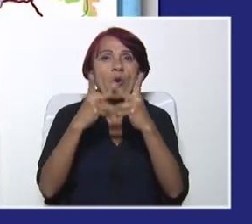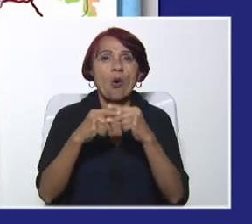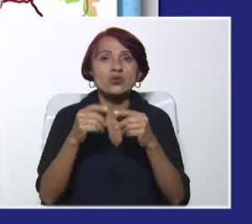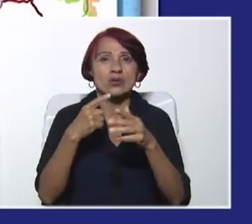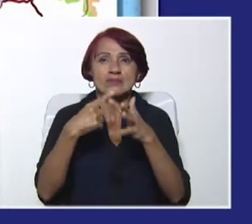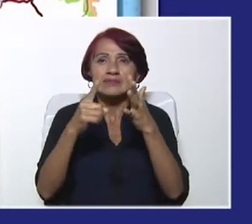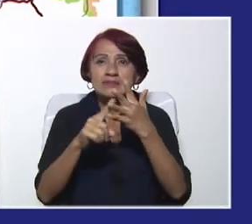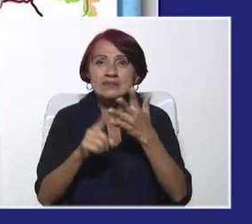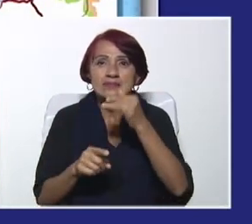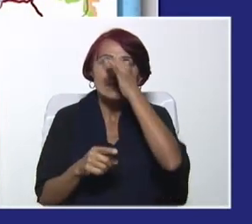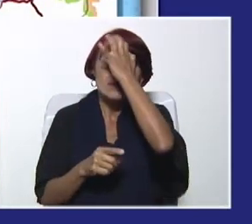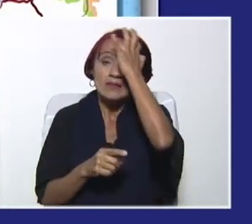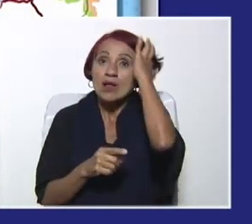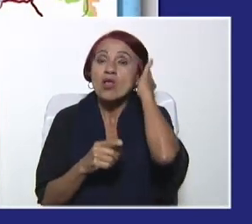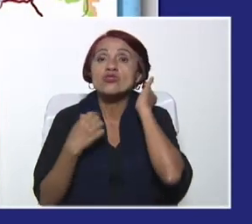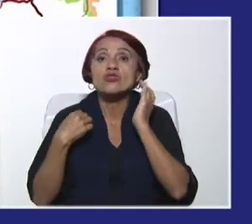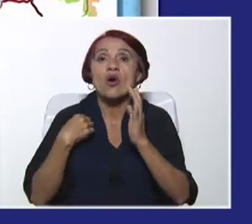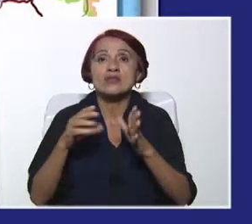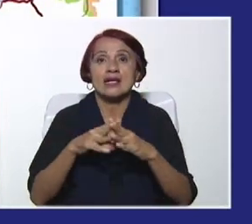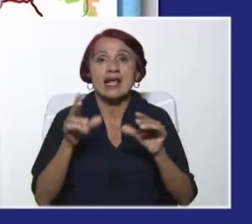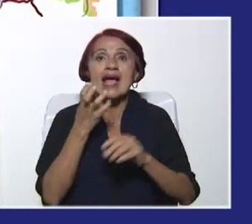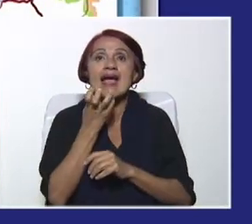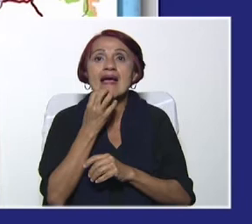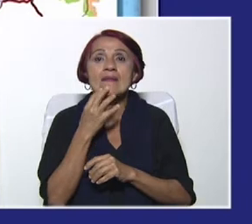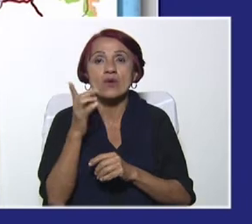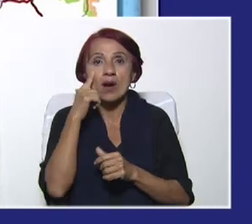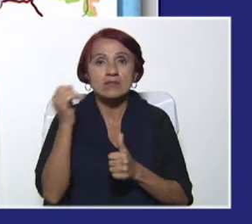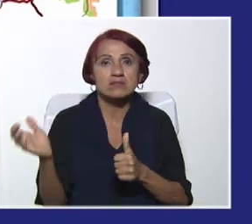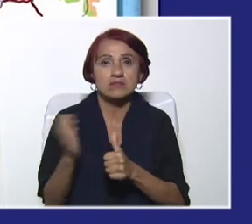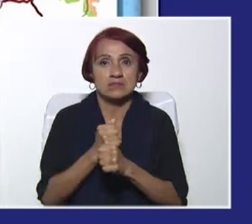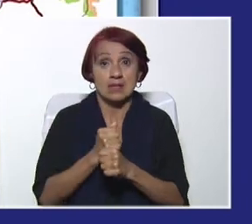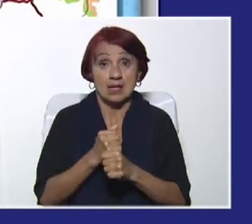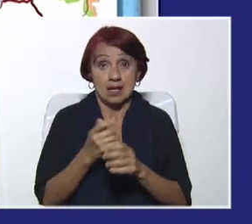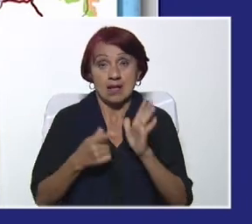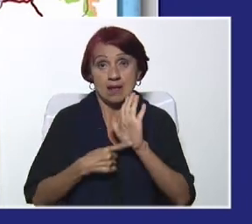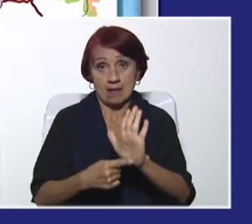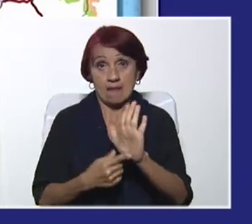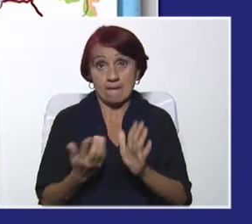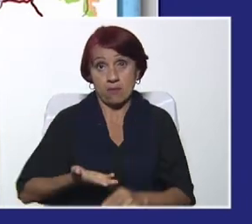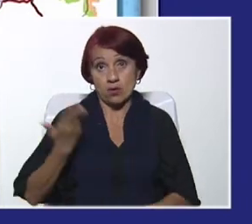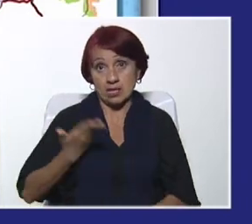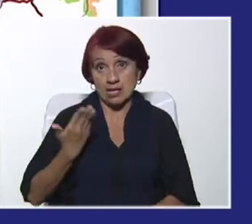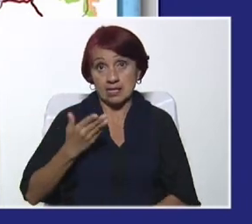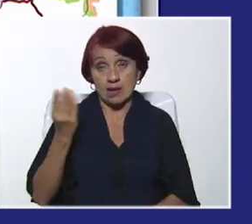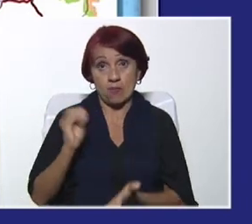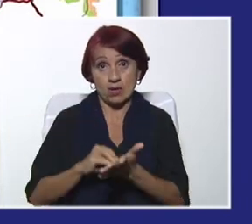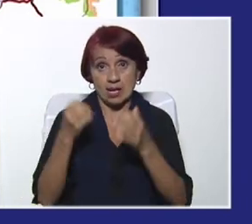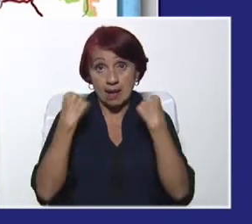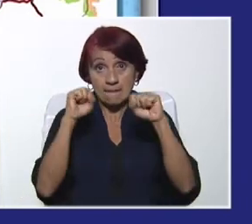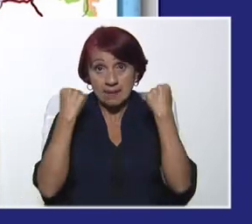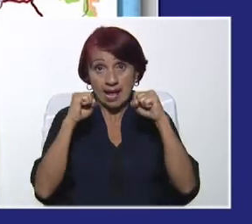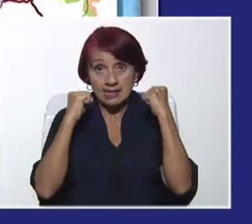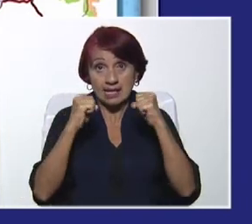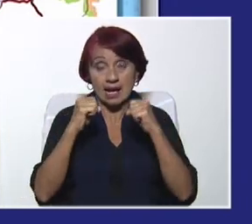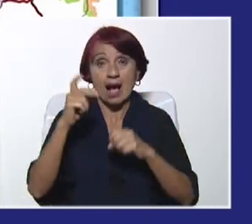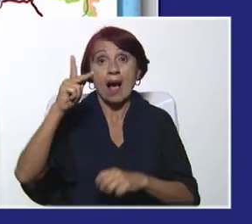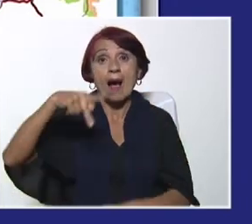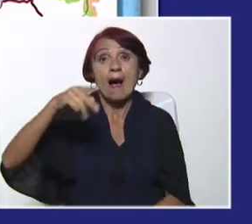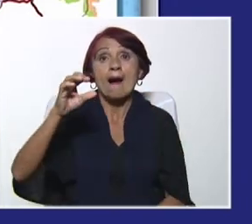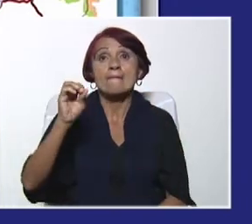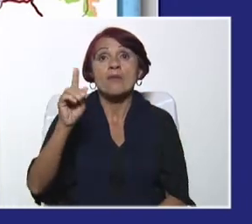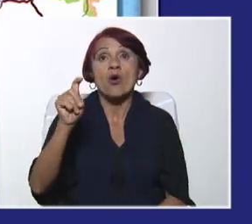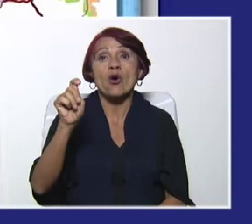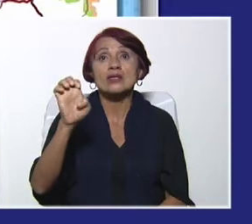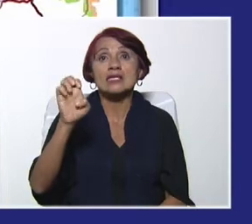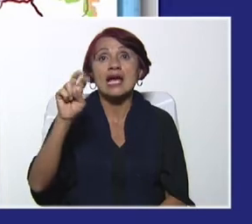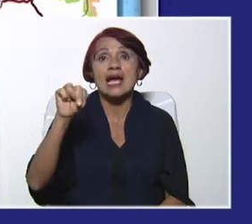cantidades de estos ejemplos que hemos recogido aquí nos van a servir para poner en práctica estas potencias. Veamos